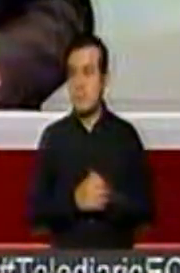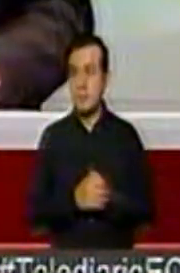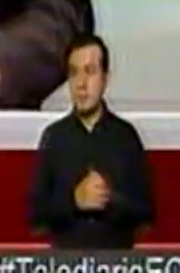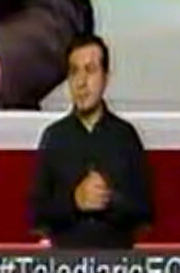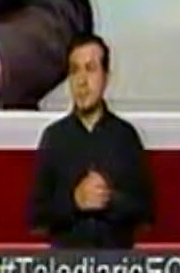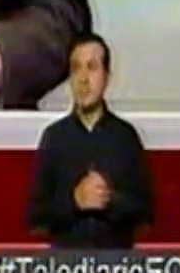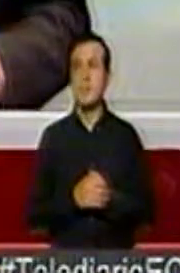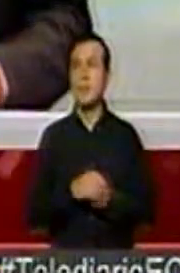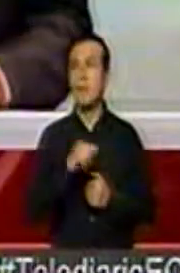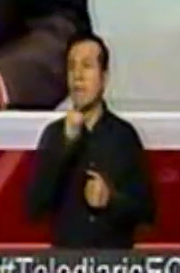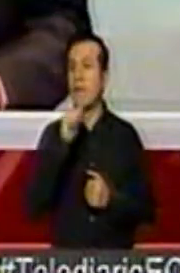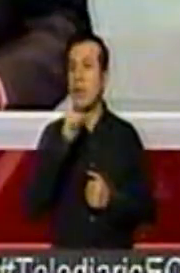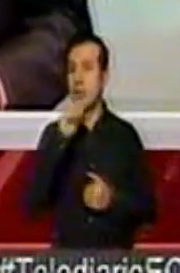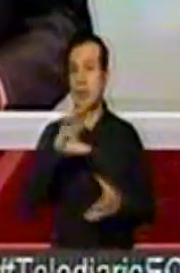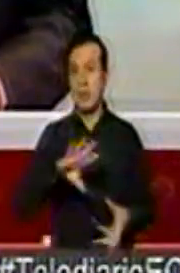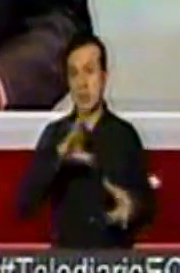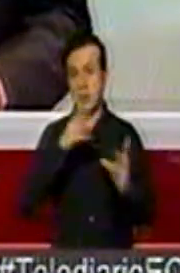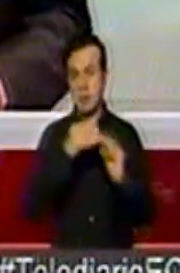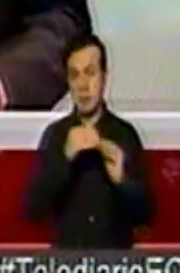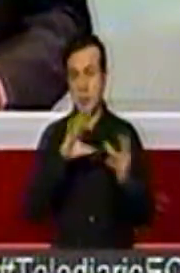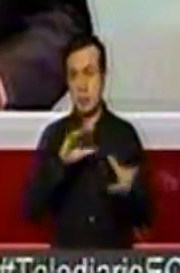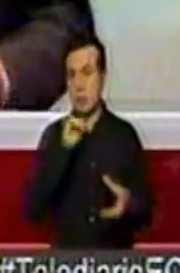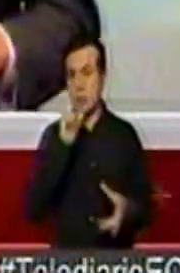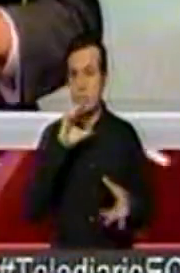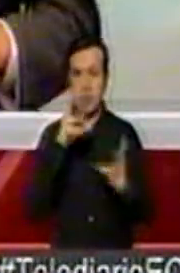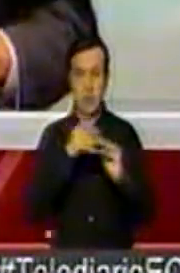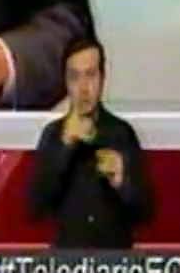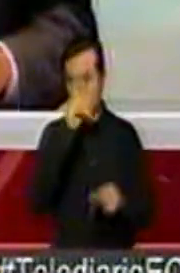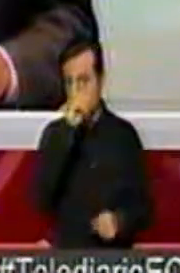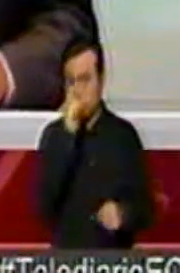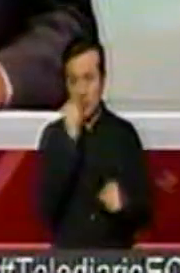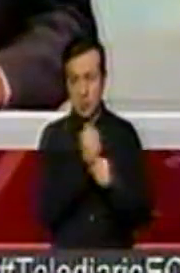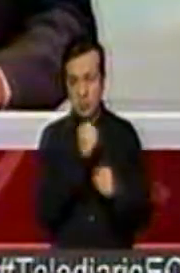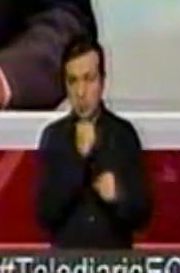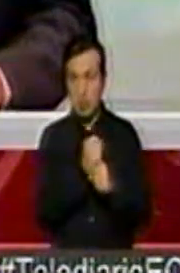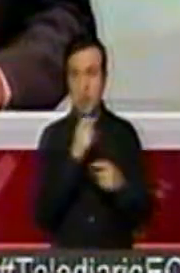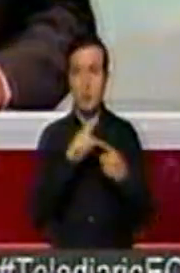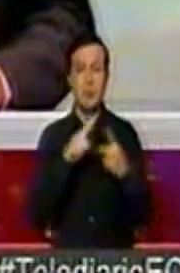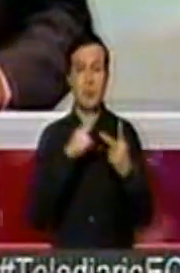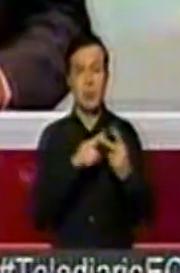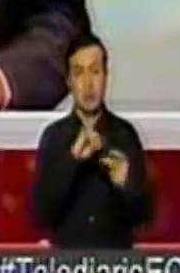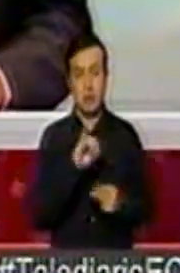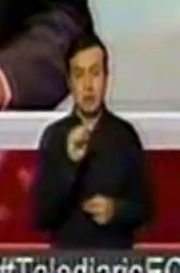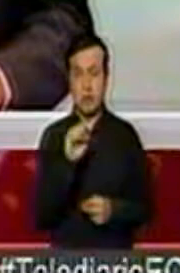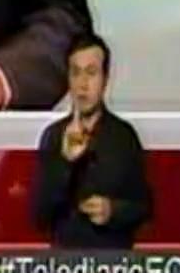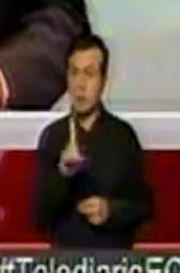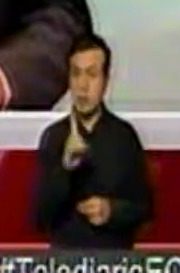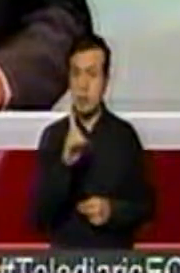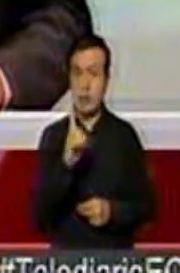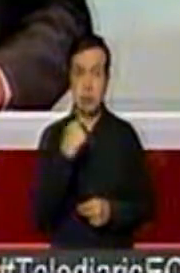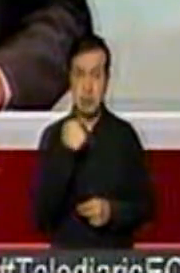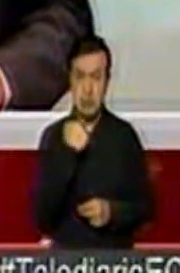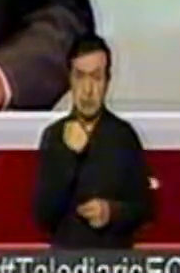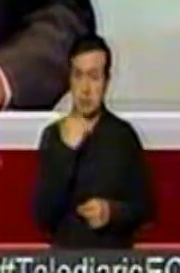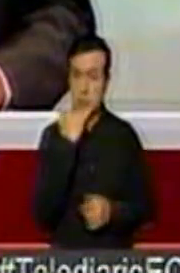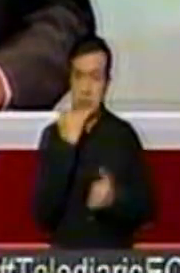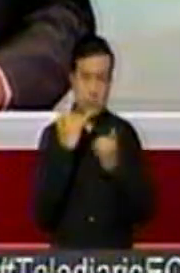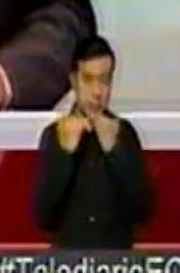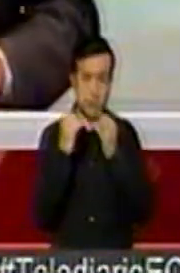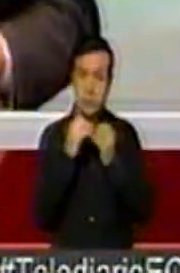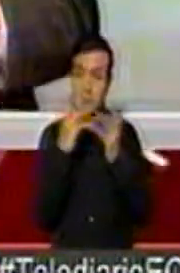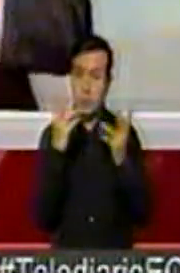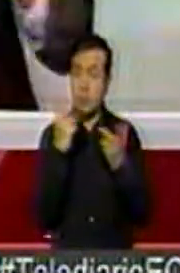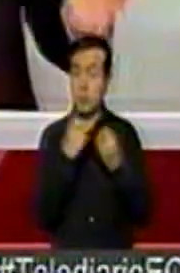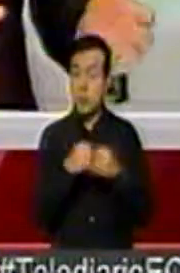Total falta de adaptación del sistema laboral, tributos como el ISD, que es sumamente antitécnico y que